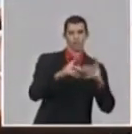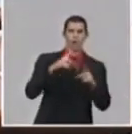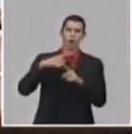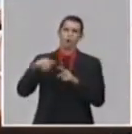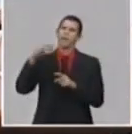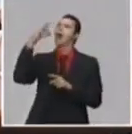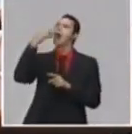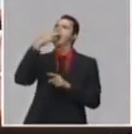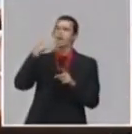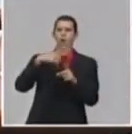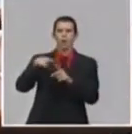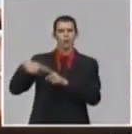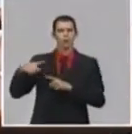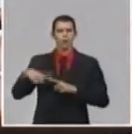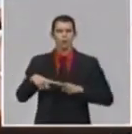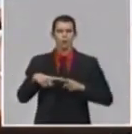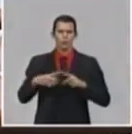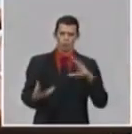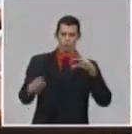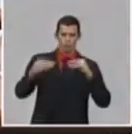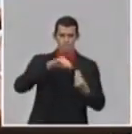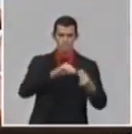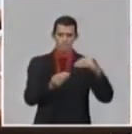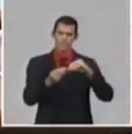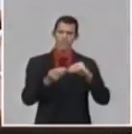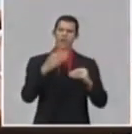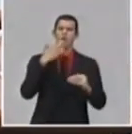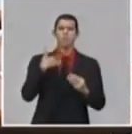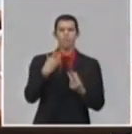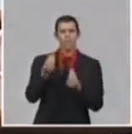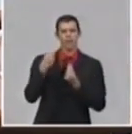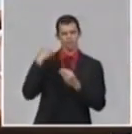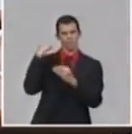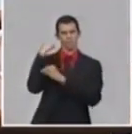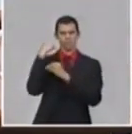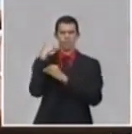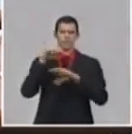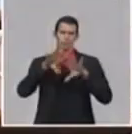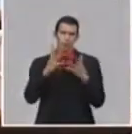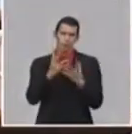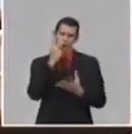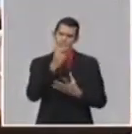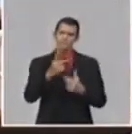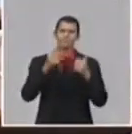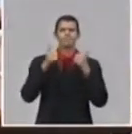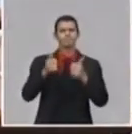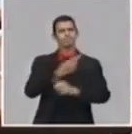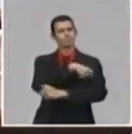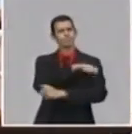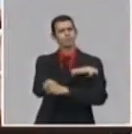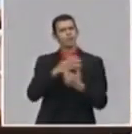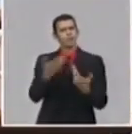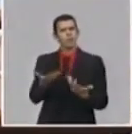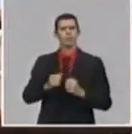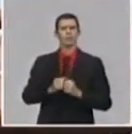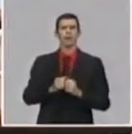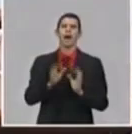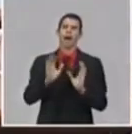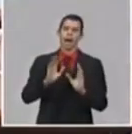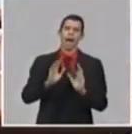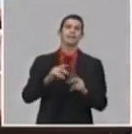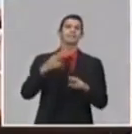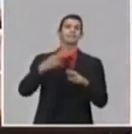en la cartera es la que permite una fortaleza para el sistema. Y dentro de eso, ¿qué papel juega el interferón? Que ha sido un